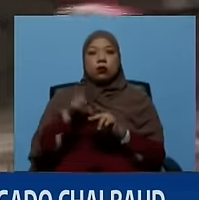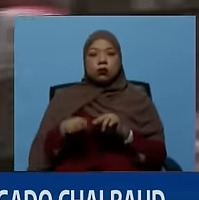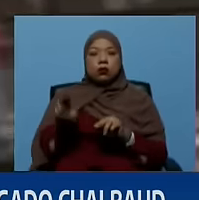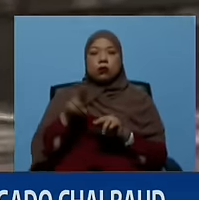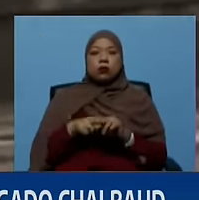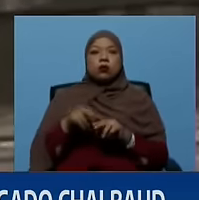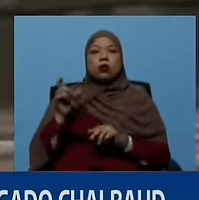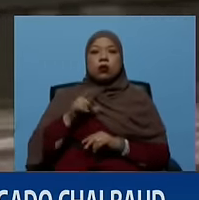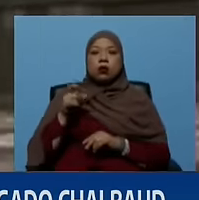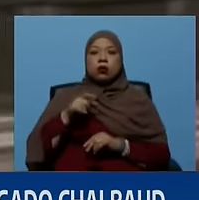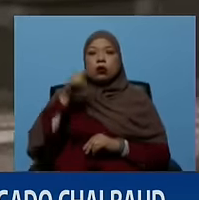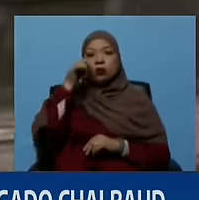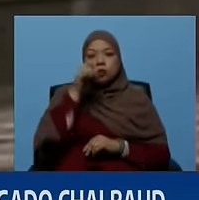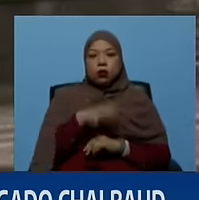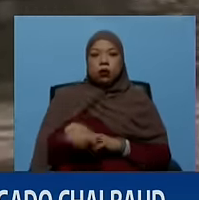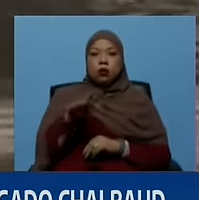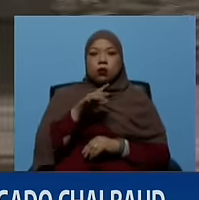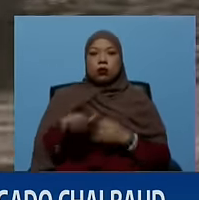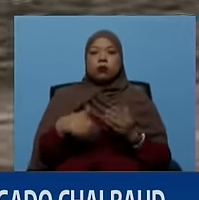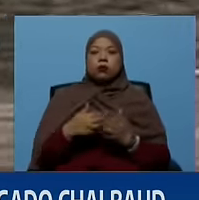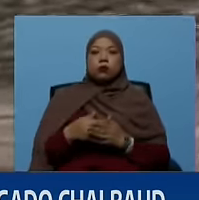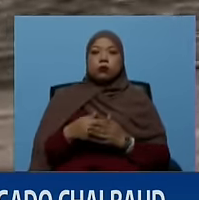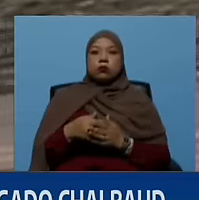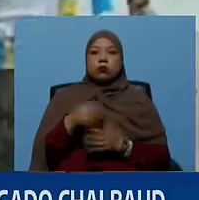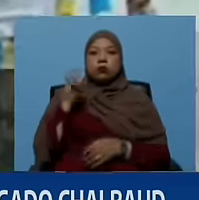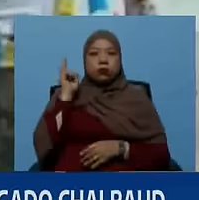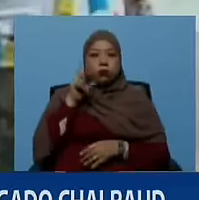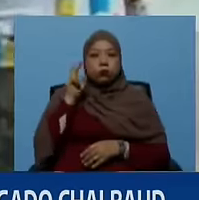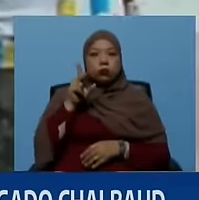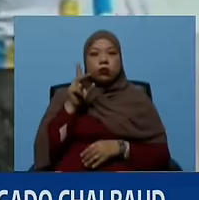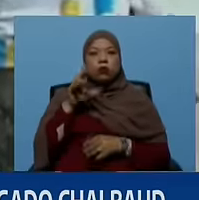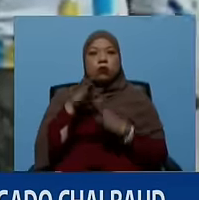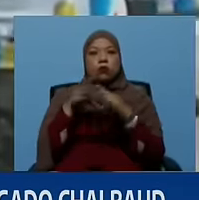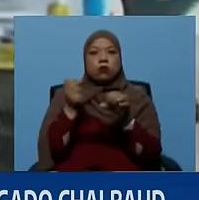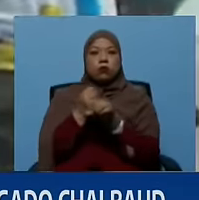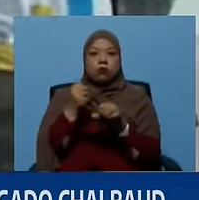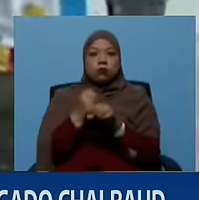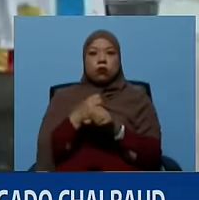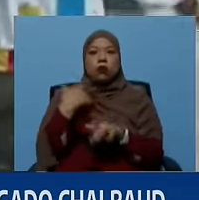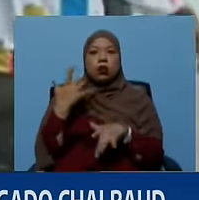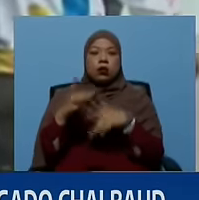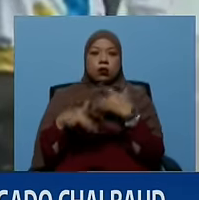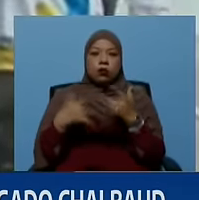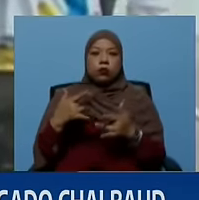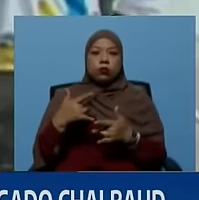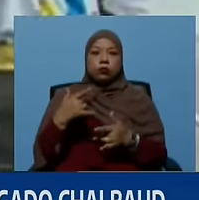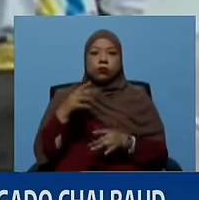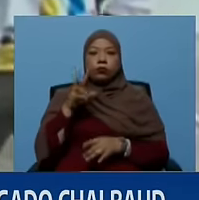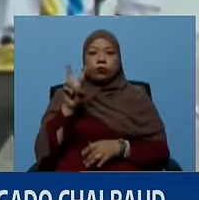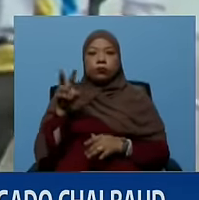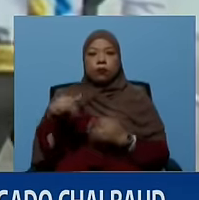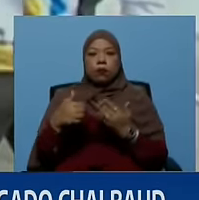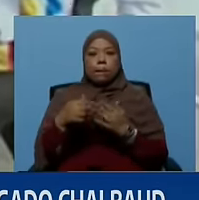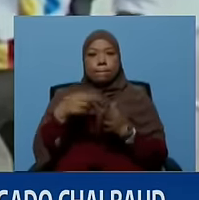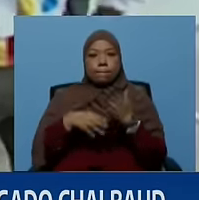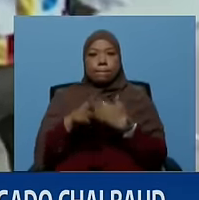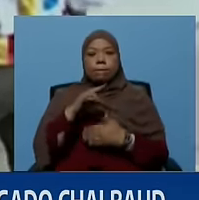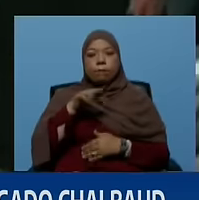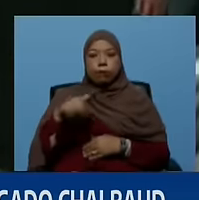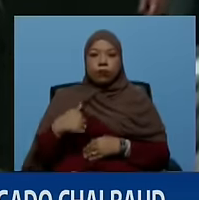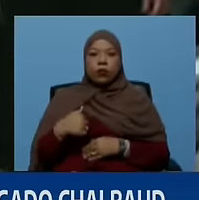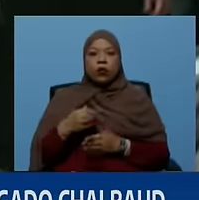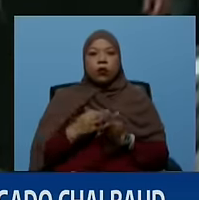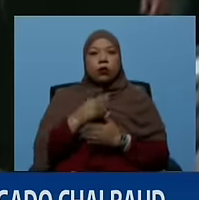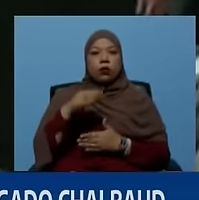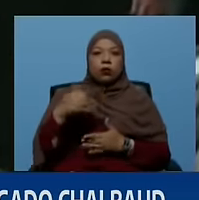y necesitan tener docentes al día docentes activos aquel docente humilde y humano